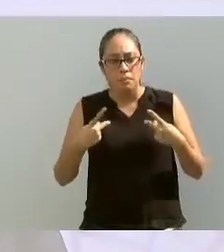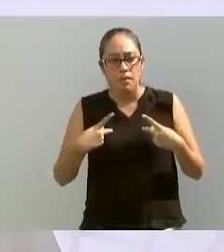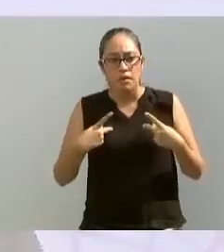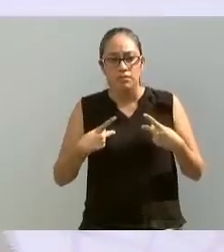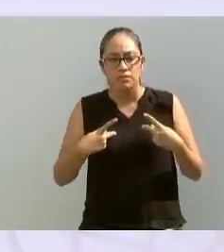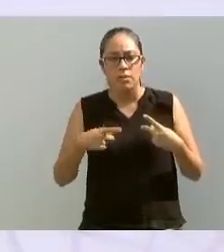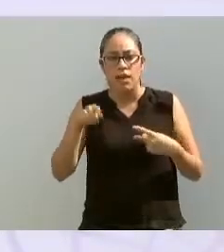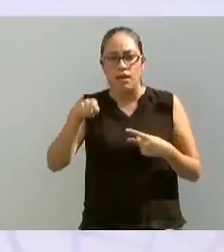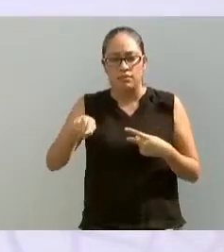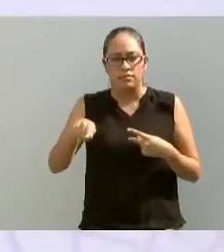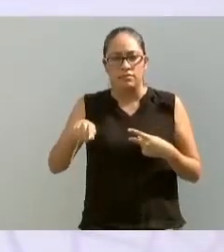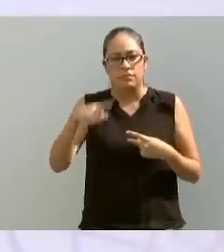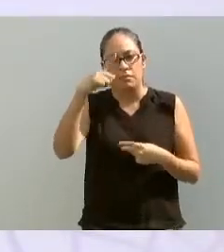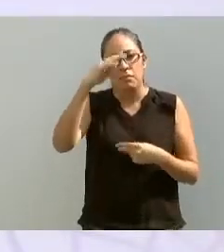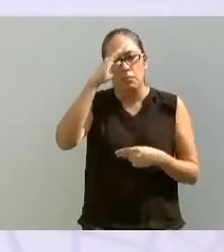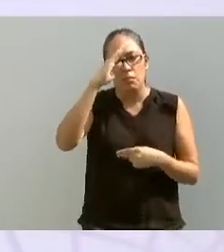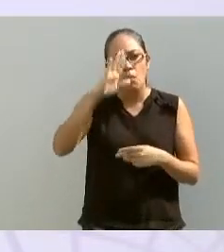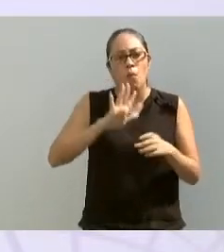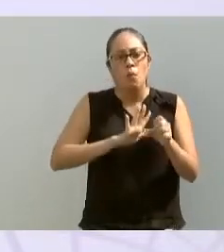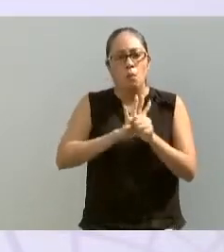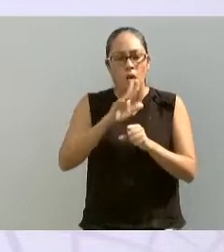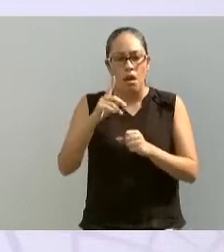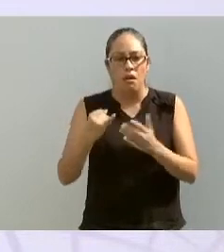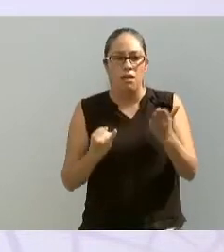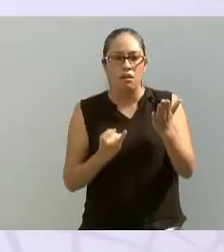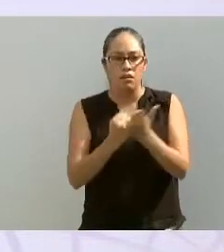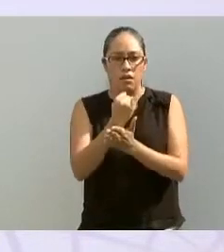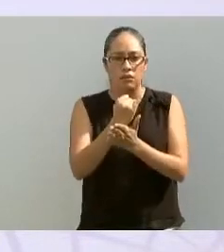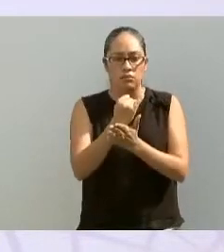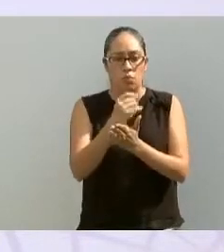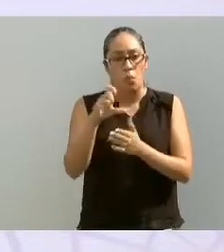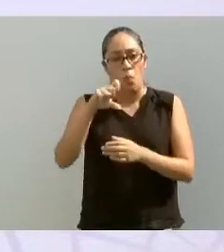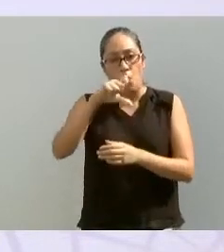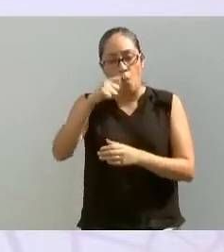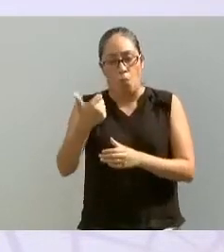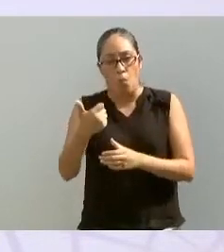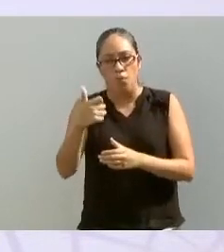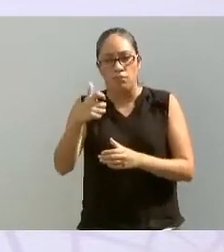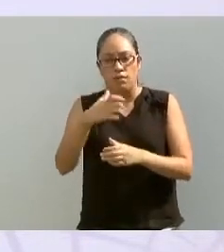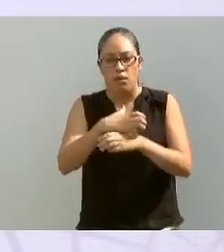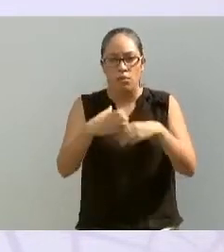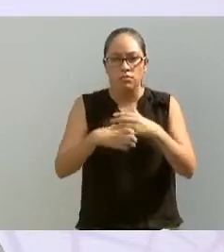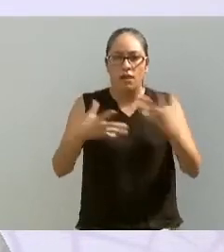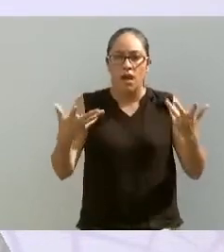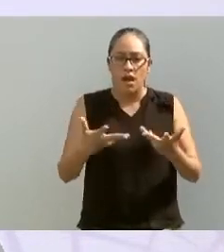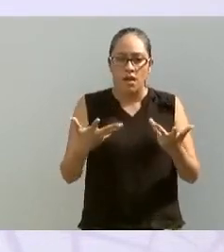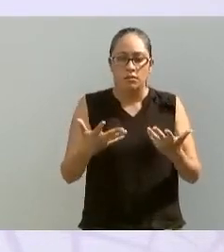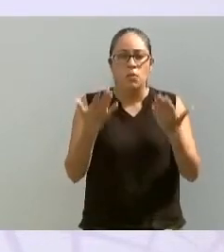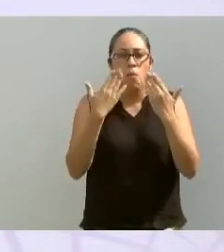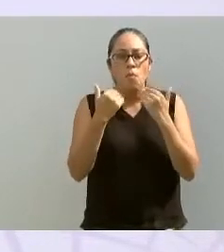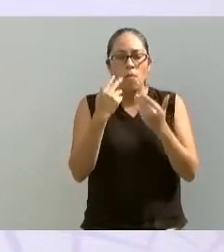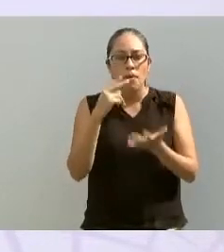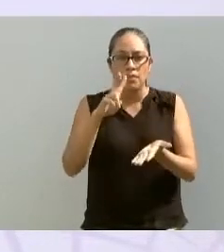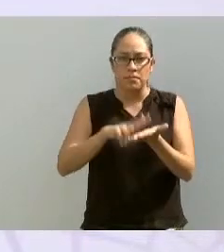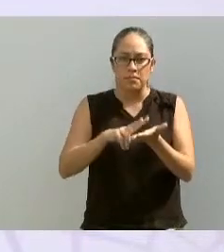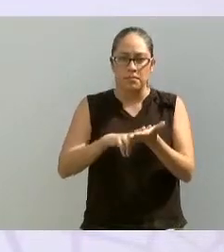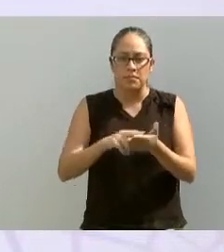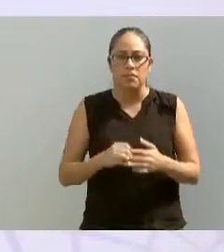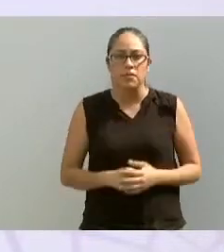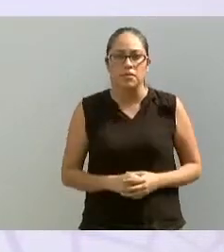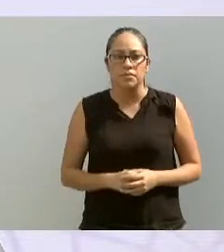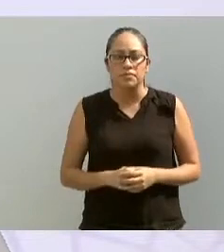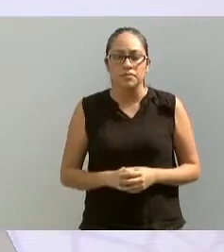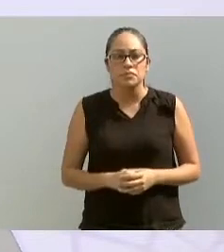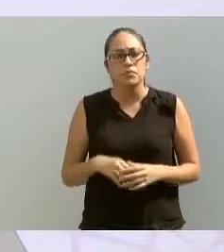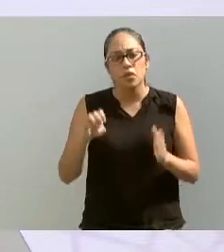camino de las conductas antisociales, que los jóvenes no sean enganchados por